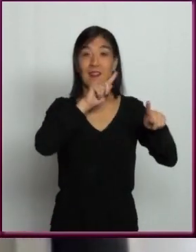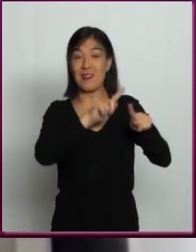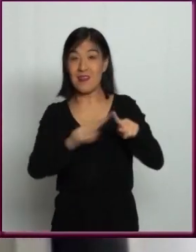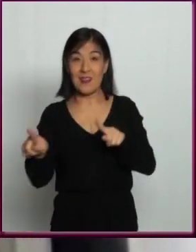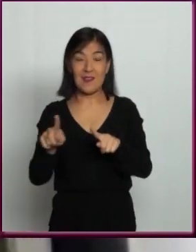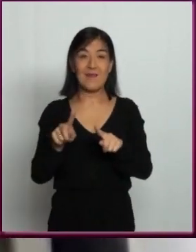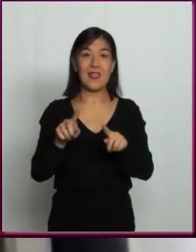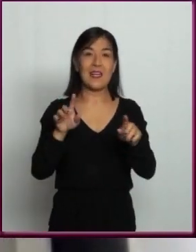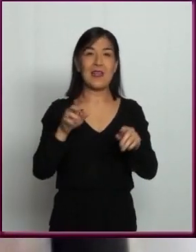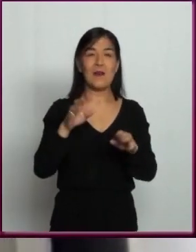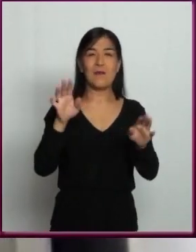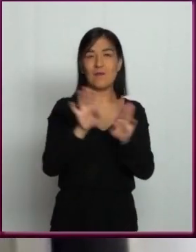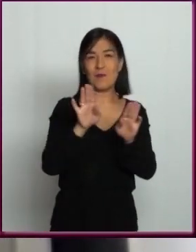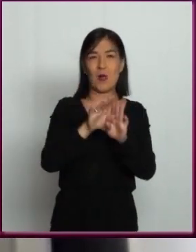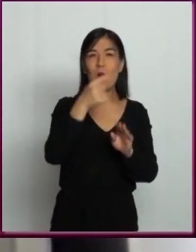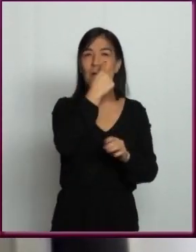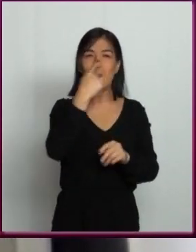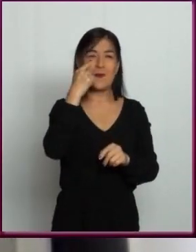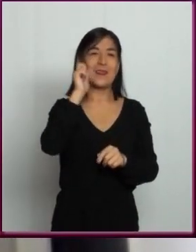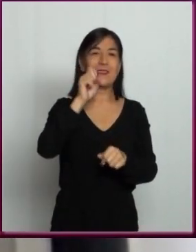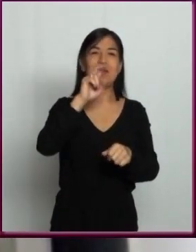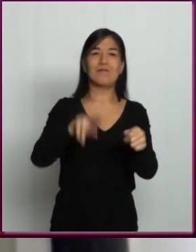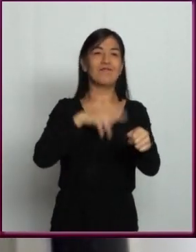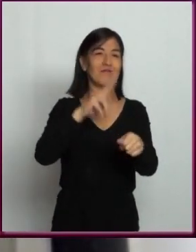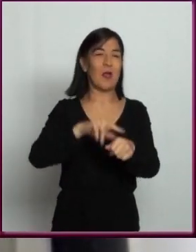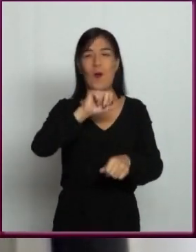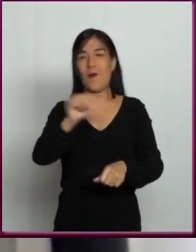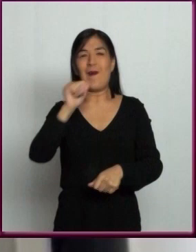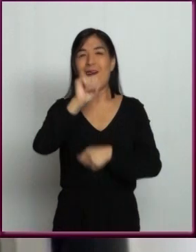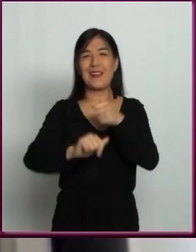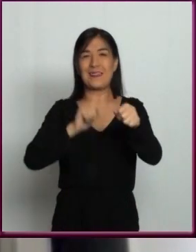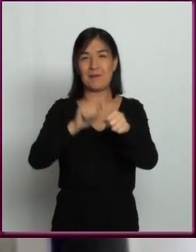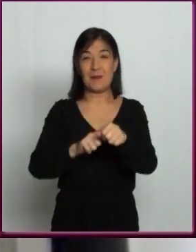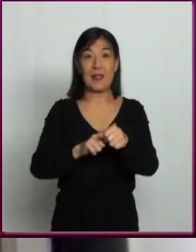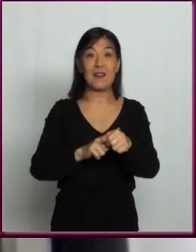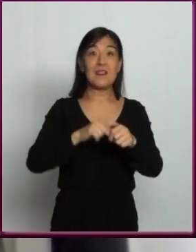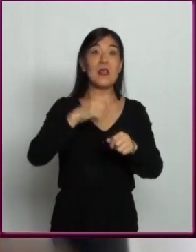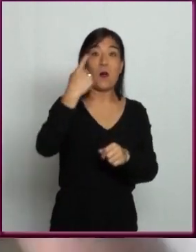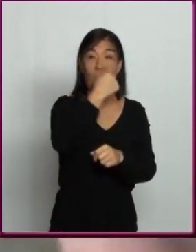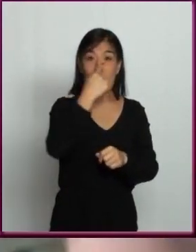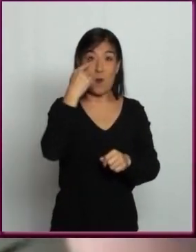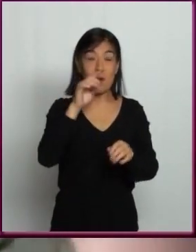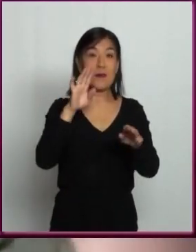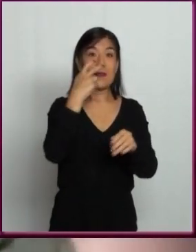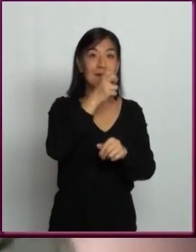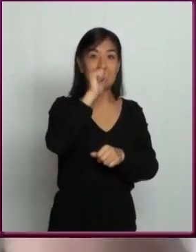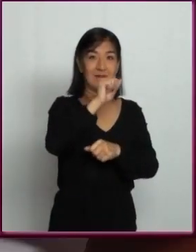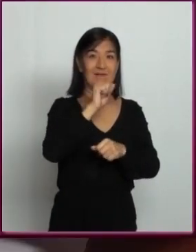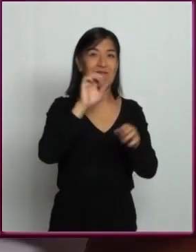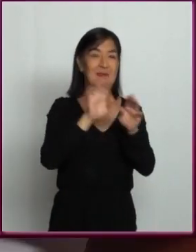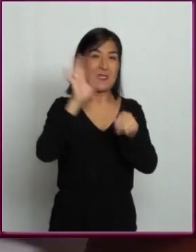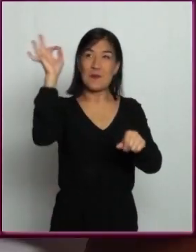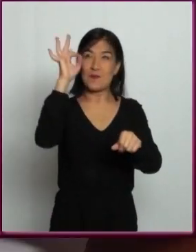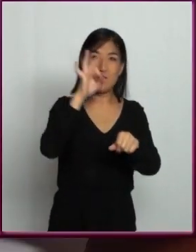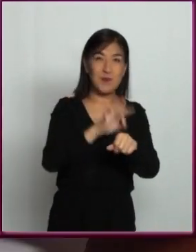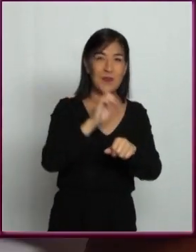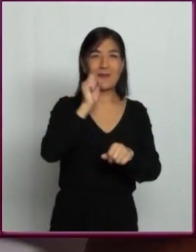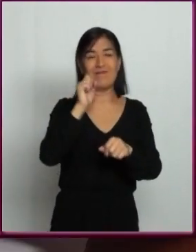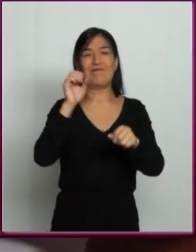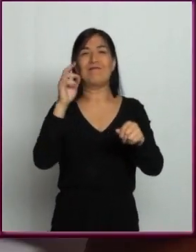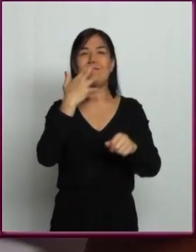de los ojos simples de otros animales, los ojos de los insectos tienen una visión, pues,